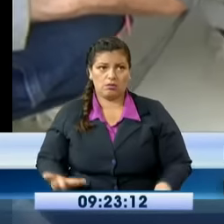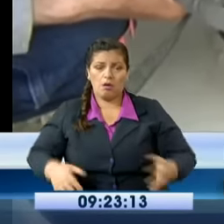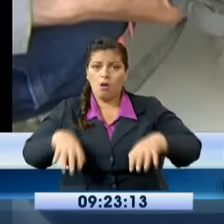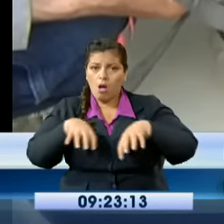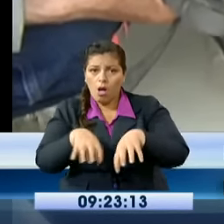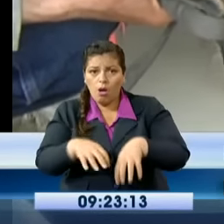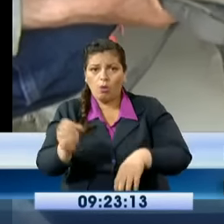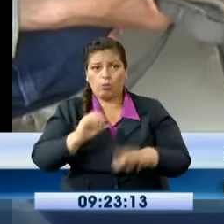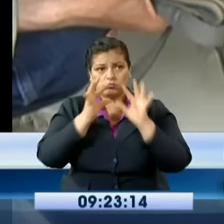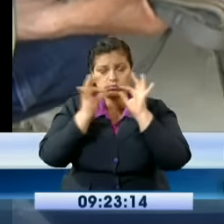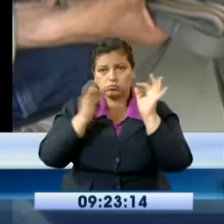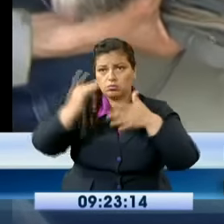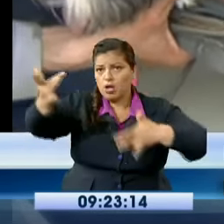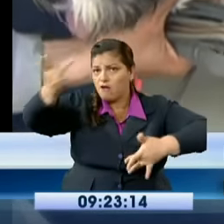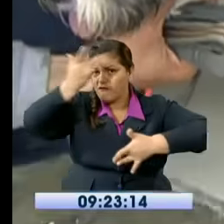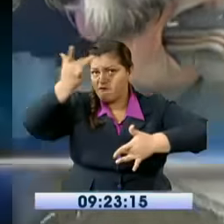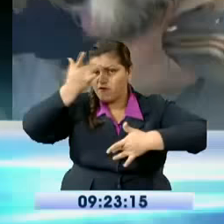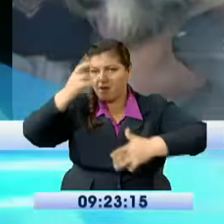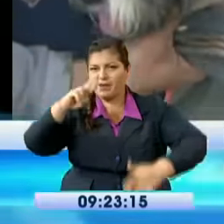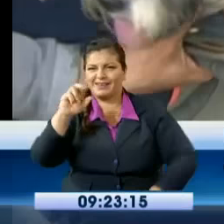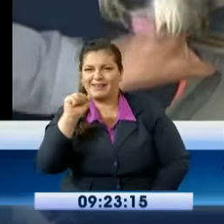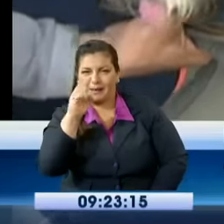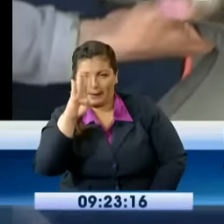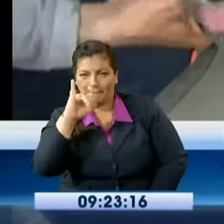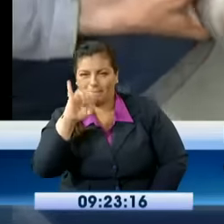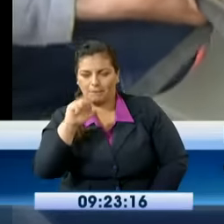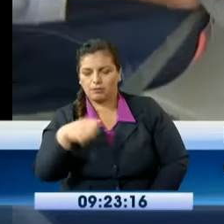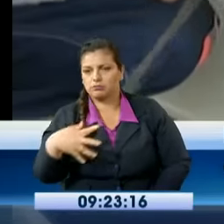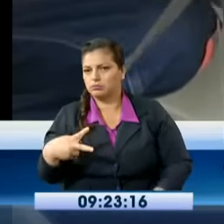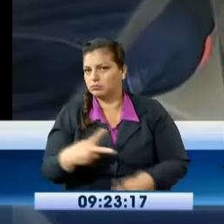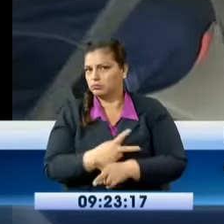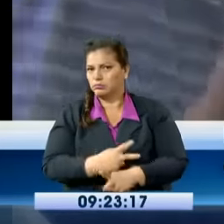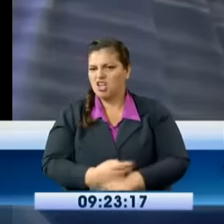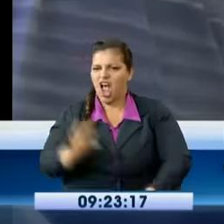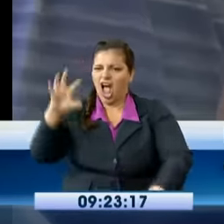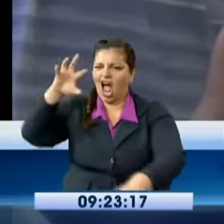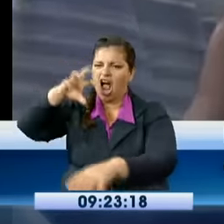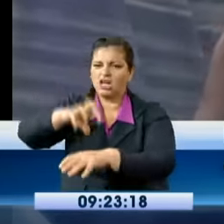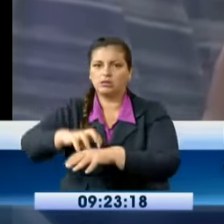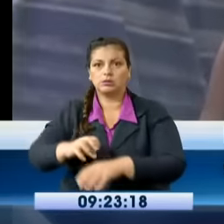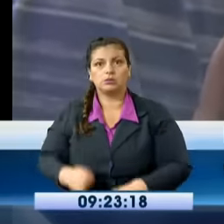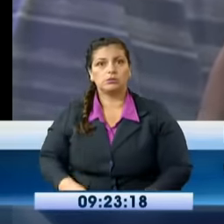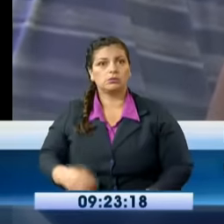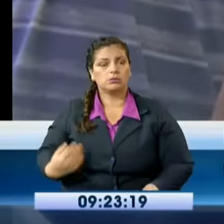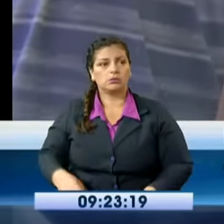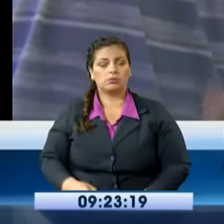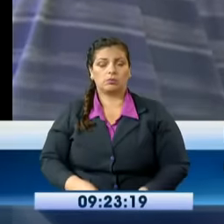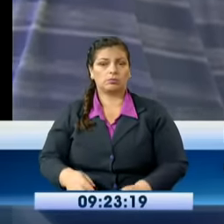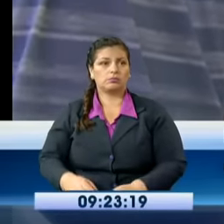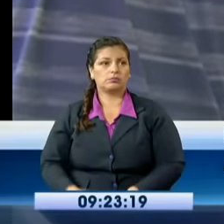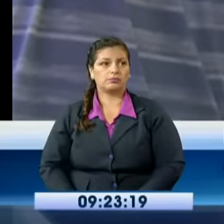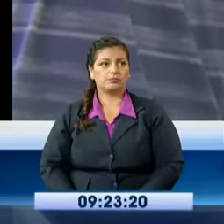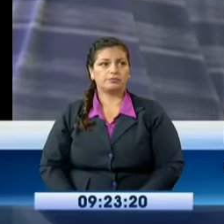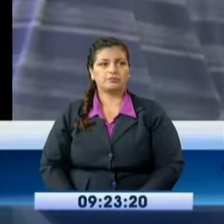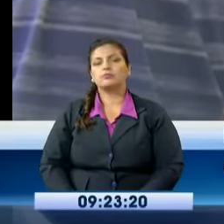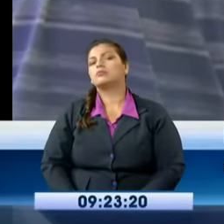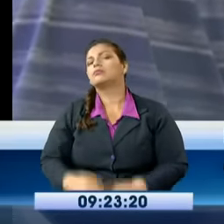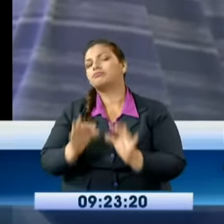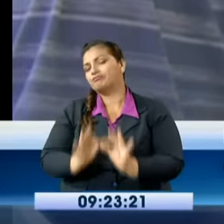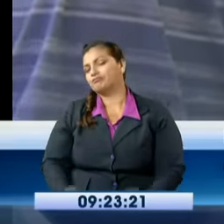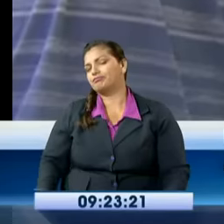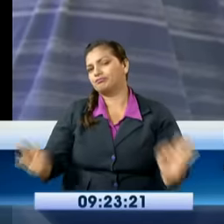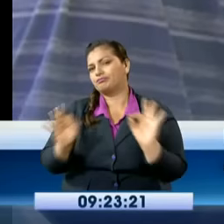Recuerde que las dosis se aplican desde los 2 meses de nacidos a perros y gatos que deben estar sanos, tampoco en